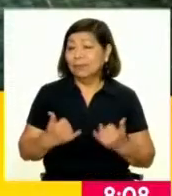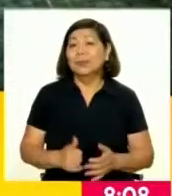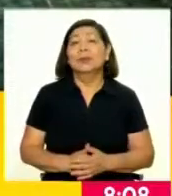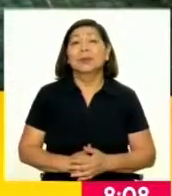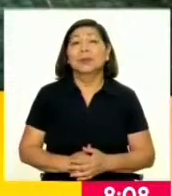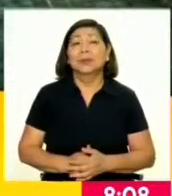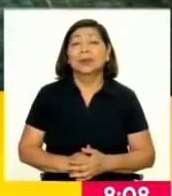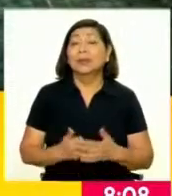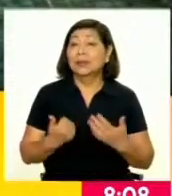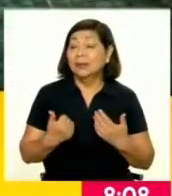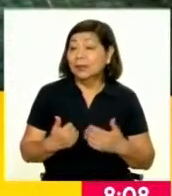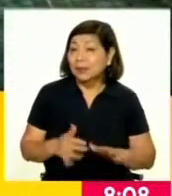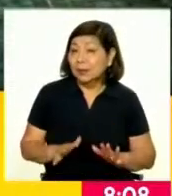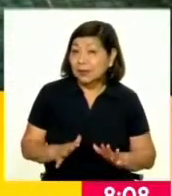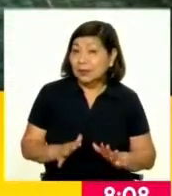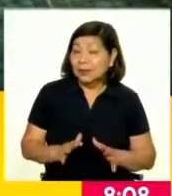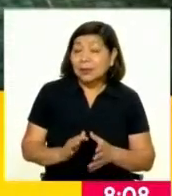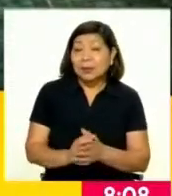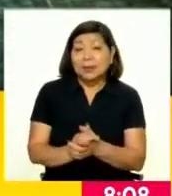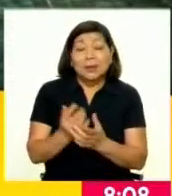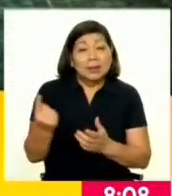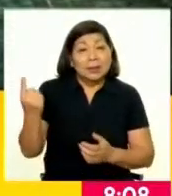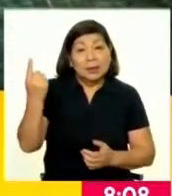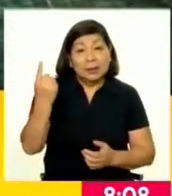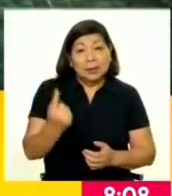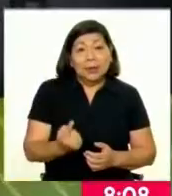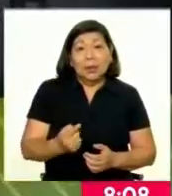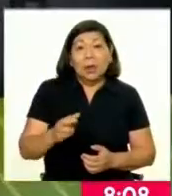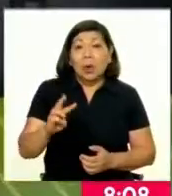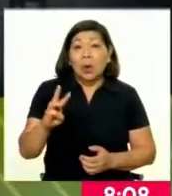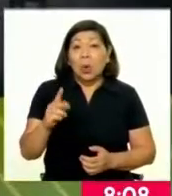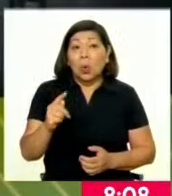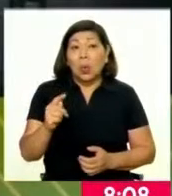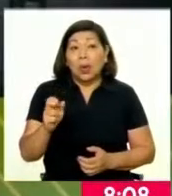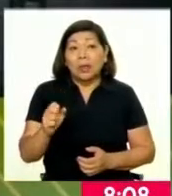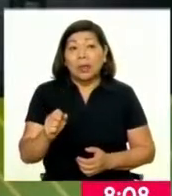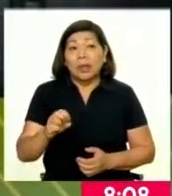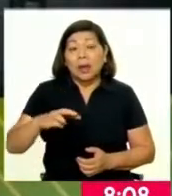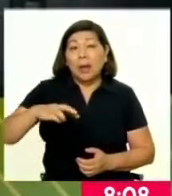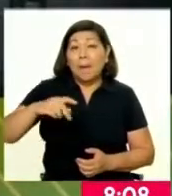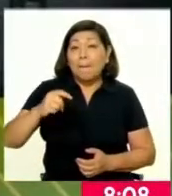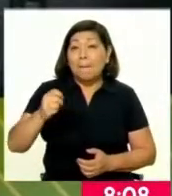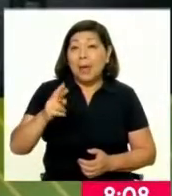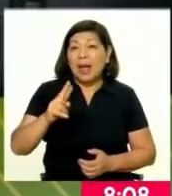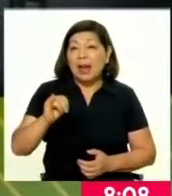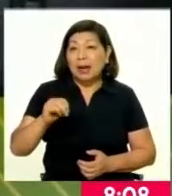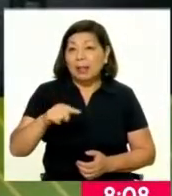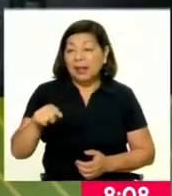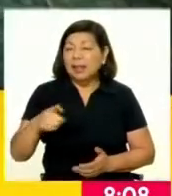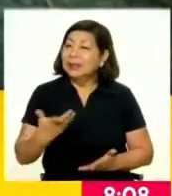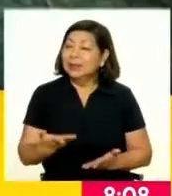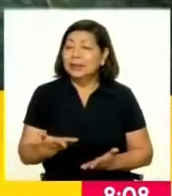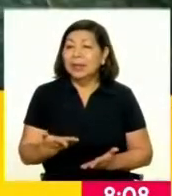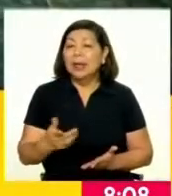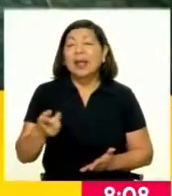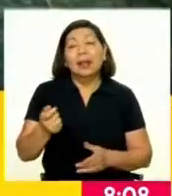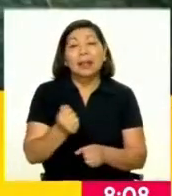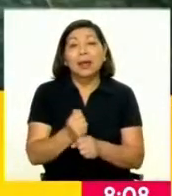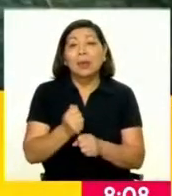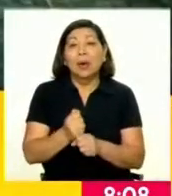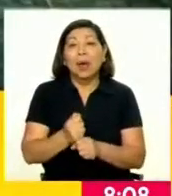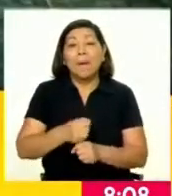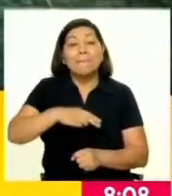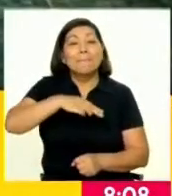continuación ya queremos saludar la presencia de Walter Martínez. Él es funcionario del Ministerio